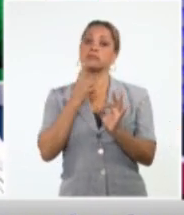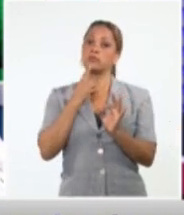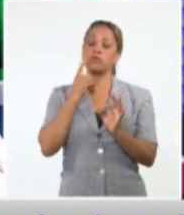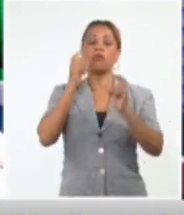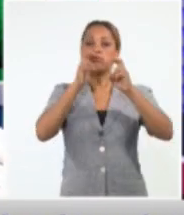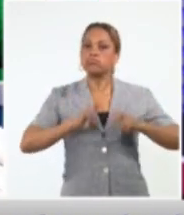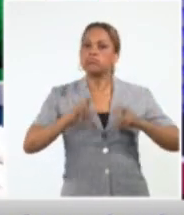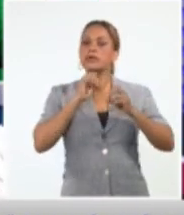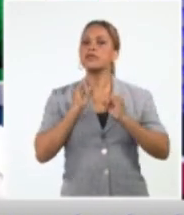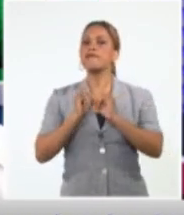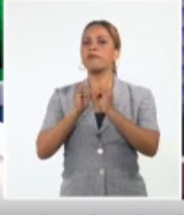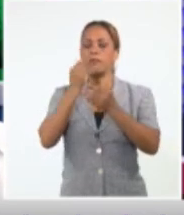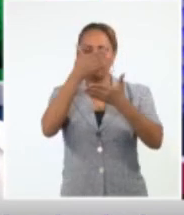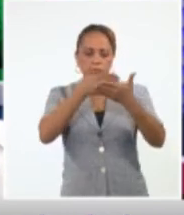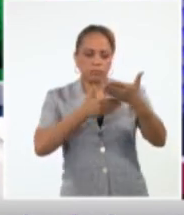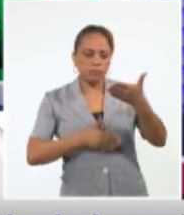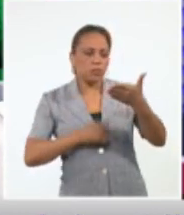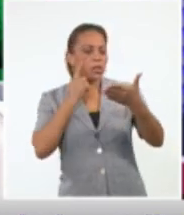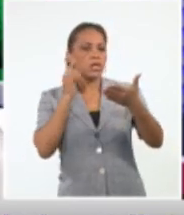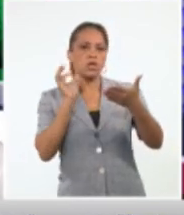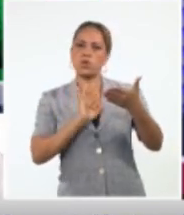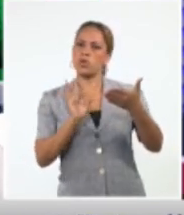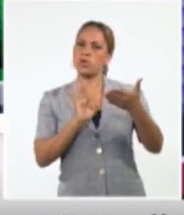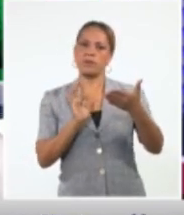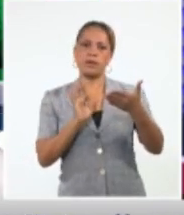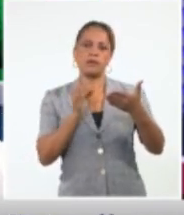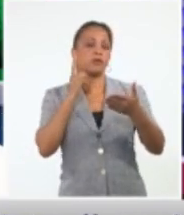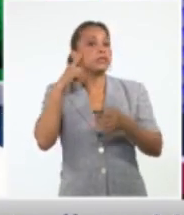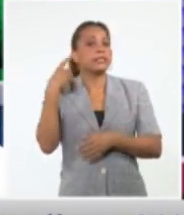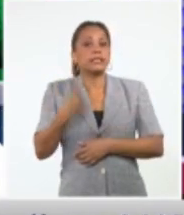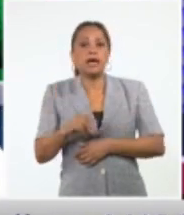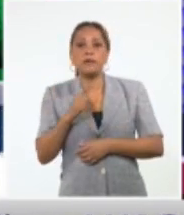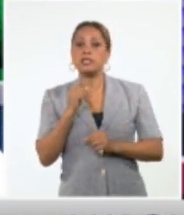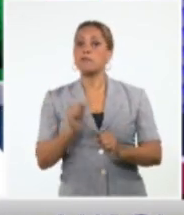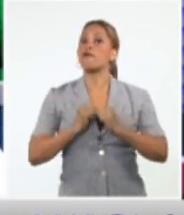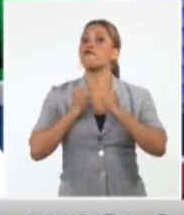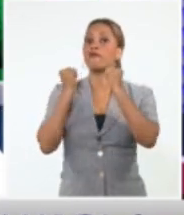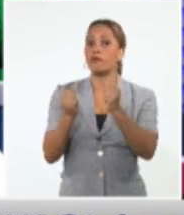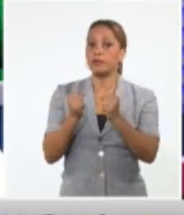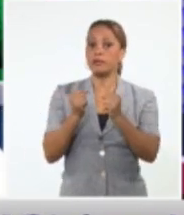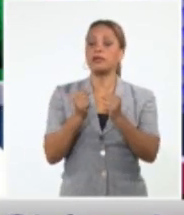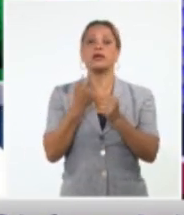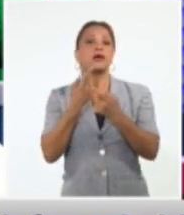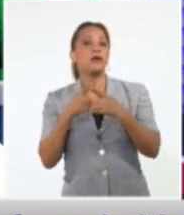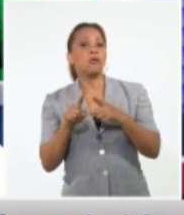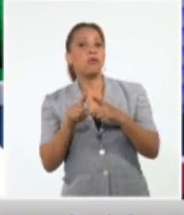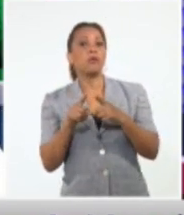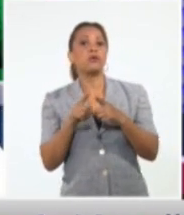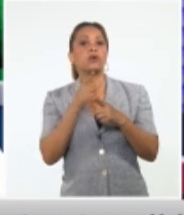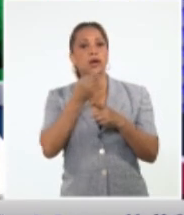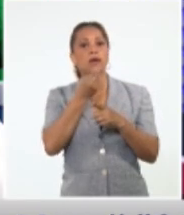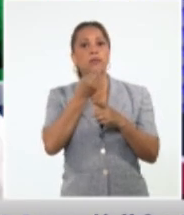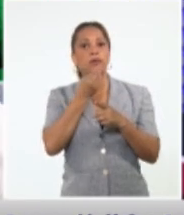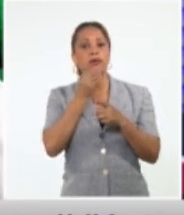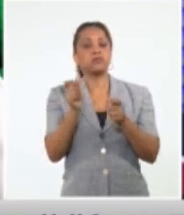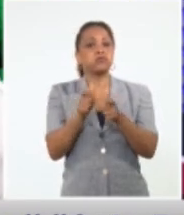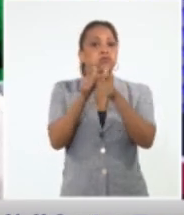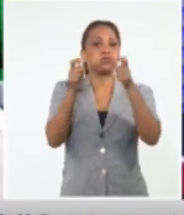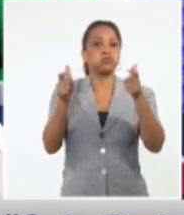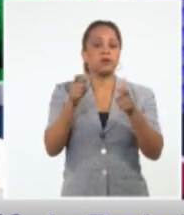la información, que sea más virulenta, más agresiva, que cause un número mayor de